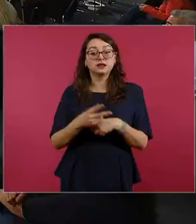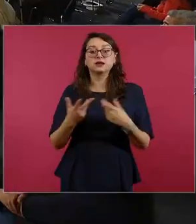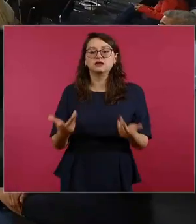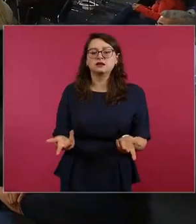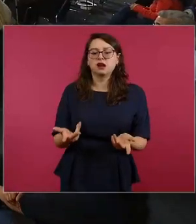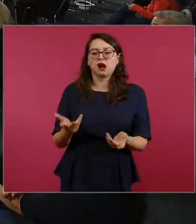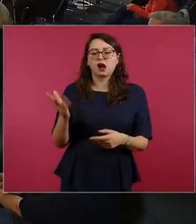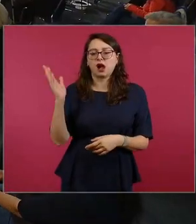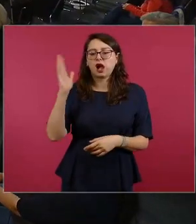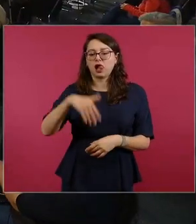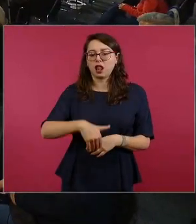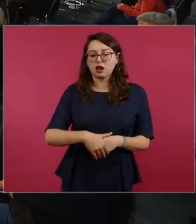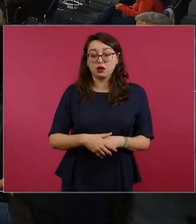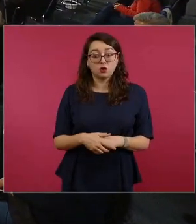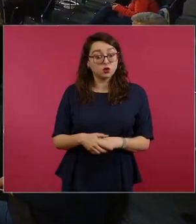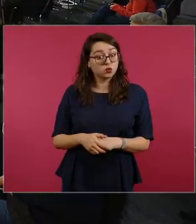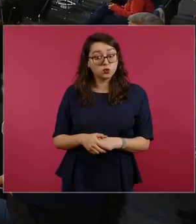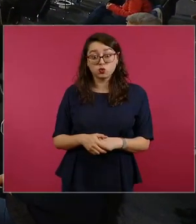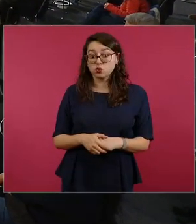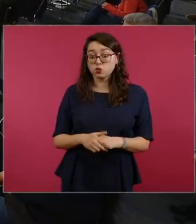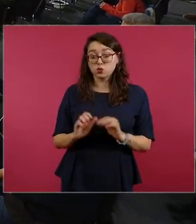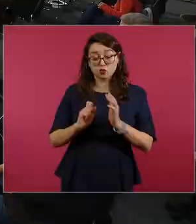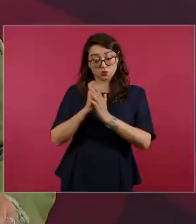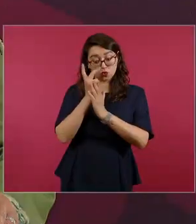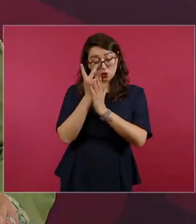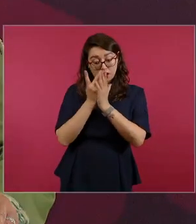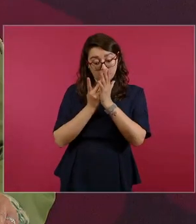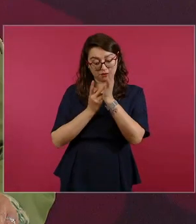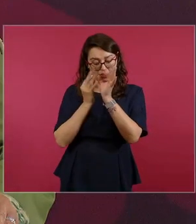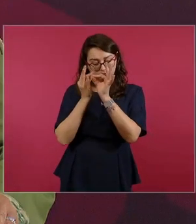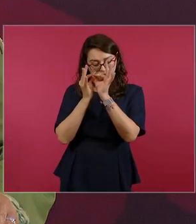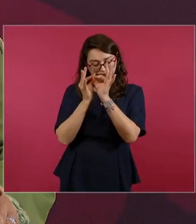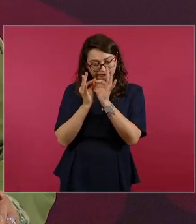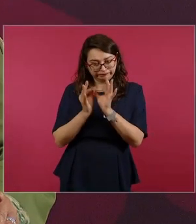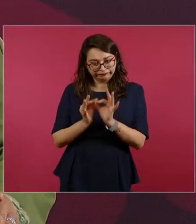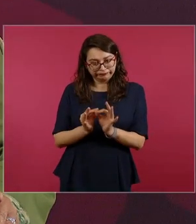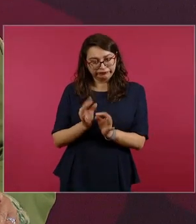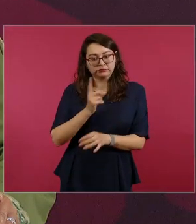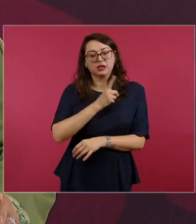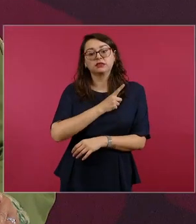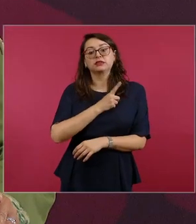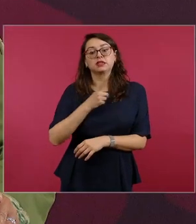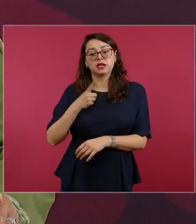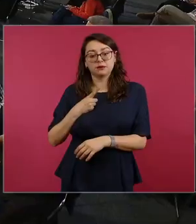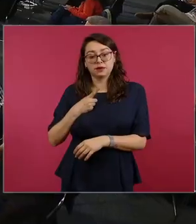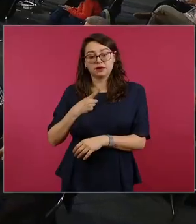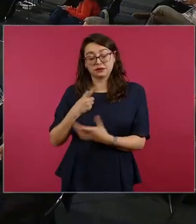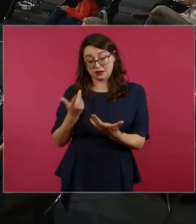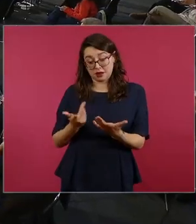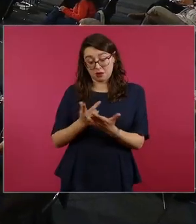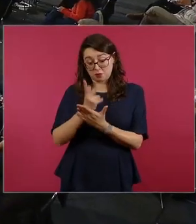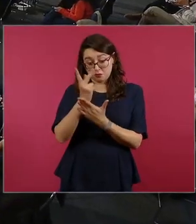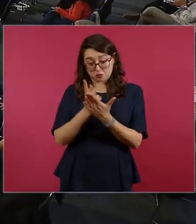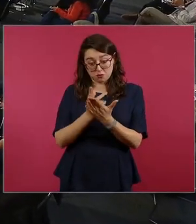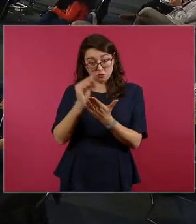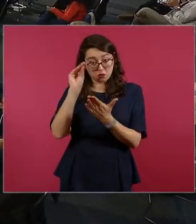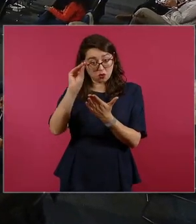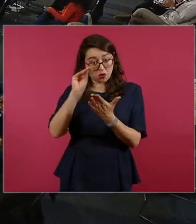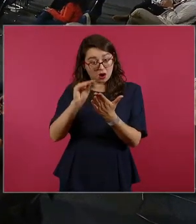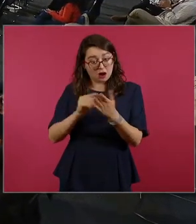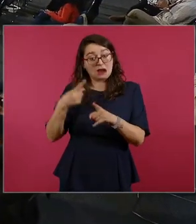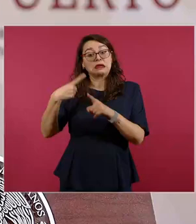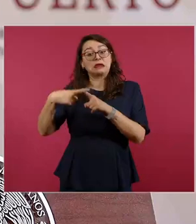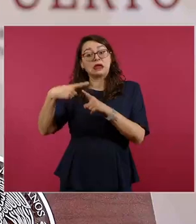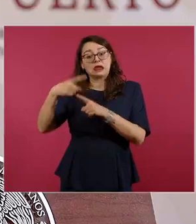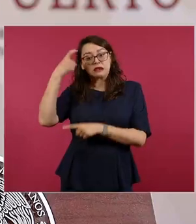salgan de lo que es el programa de adiestramiento los programas están hechos por pedagogos están hechos por